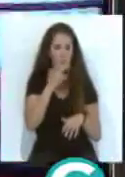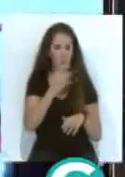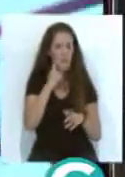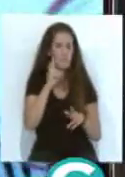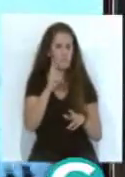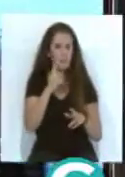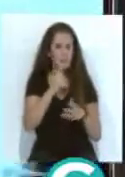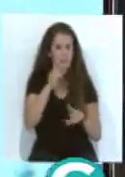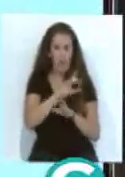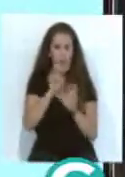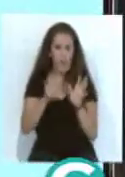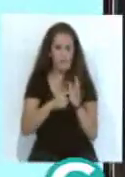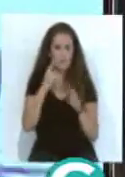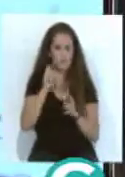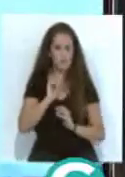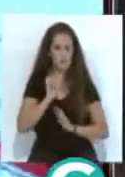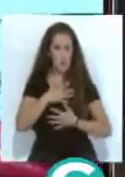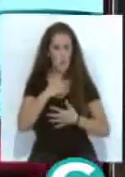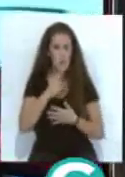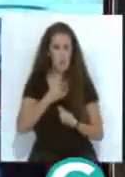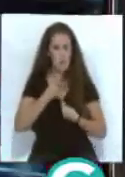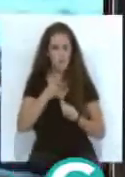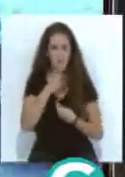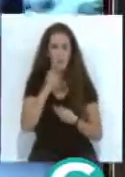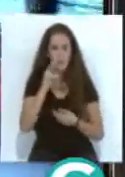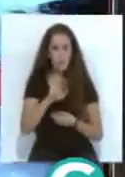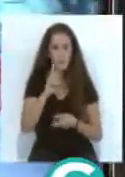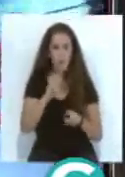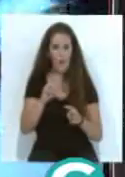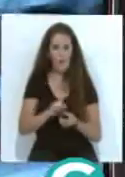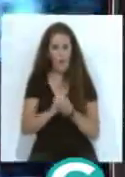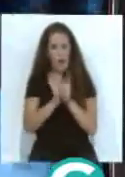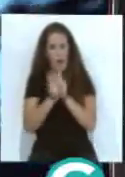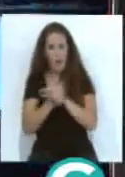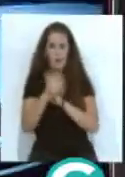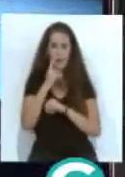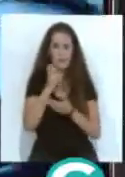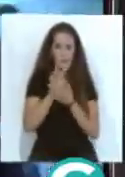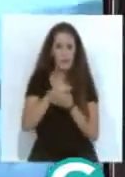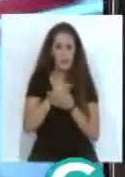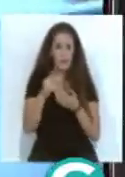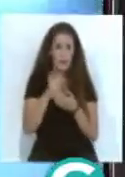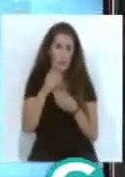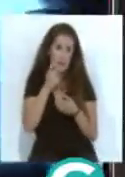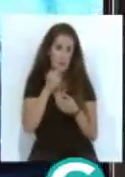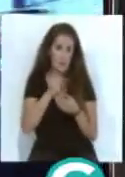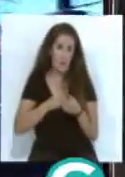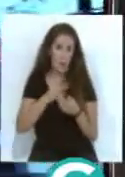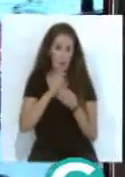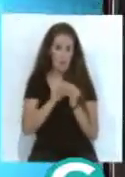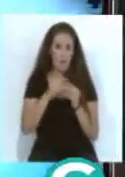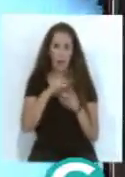reproducirlo íntegramente. Nos sorprendíamos cómo se da un nuevo giro de tuerca, un cambio de guión en las formas en las que se